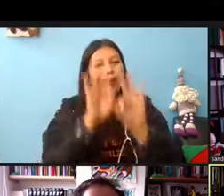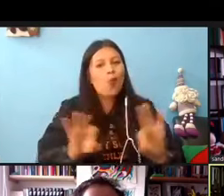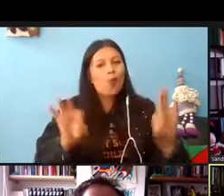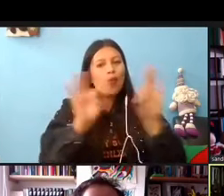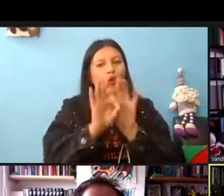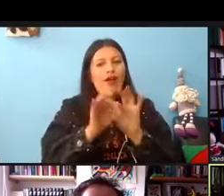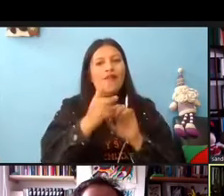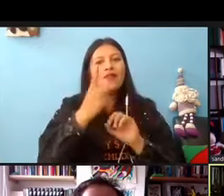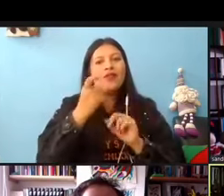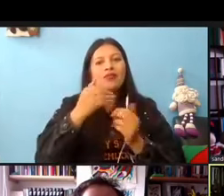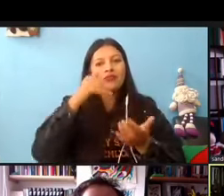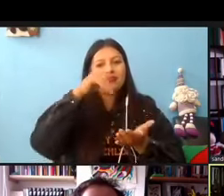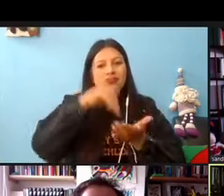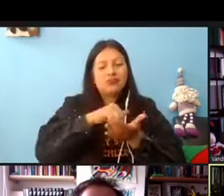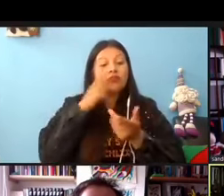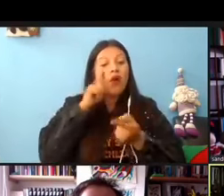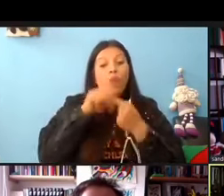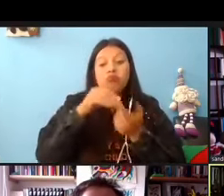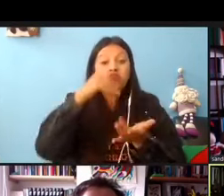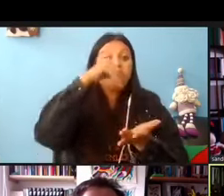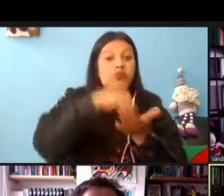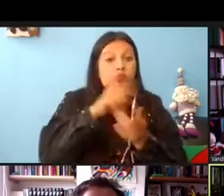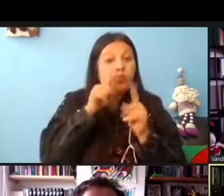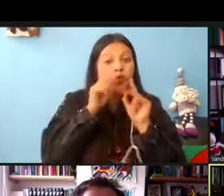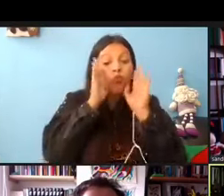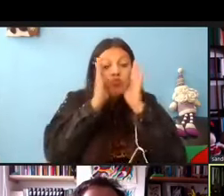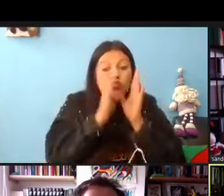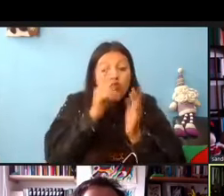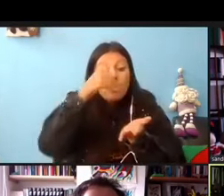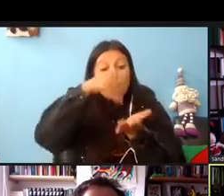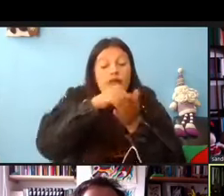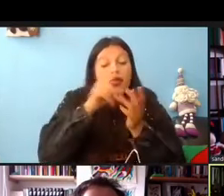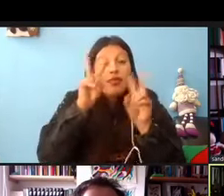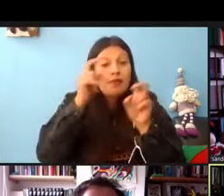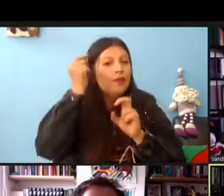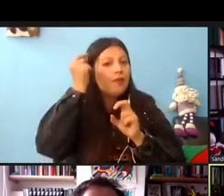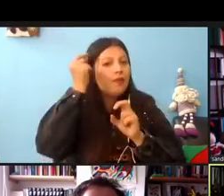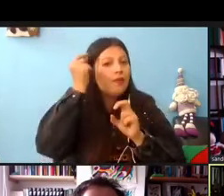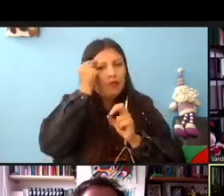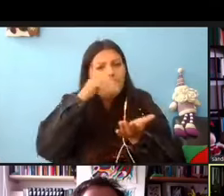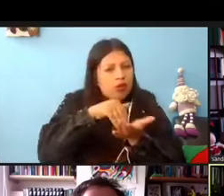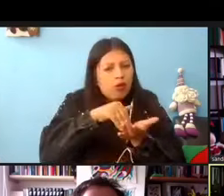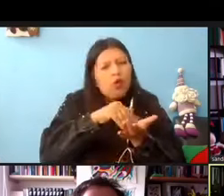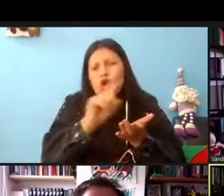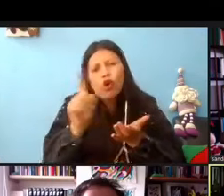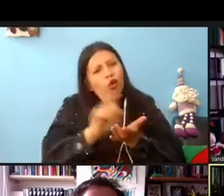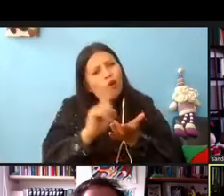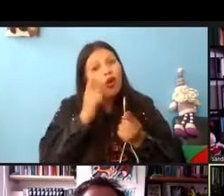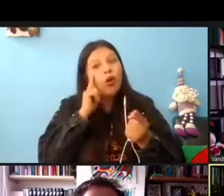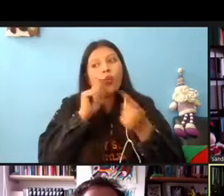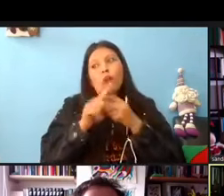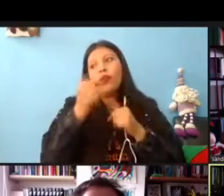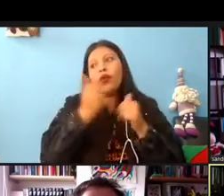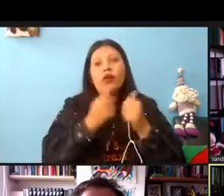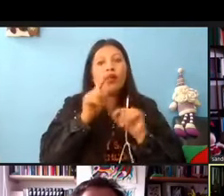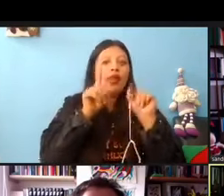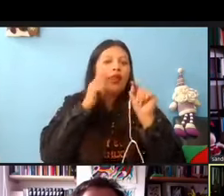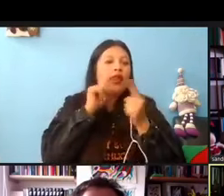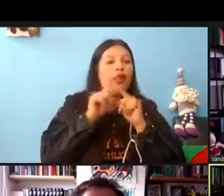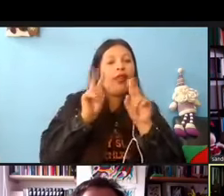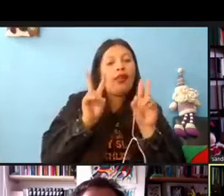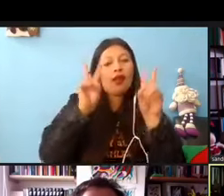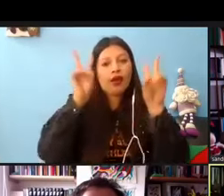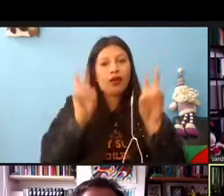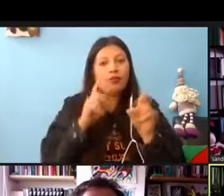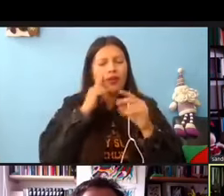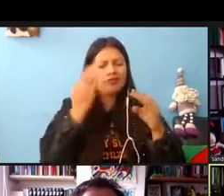una descentralización del tema de la memoria. Es decir, que ya no estamos solamente marcados por el tema